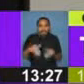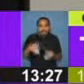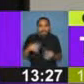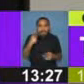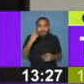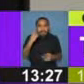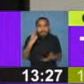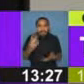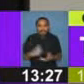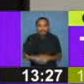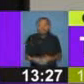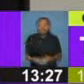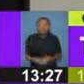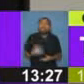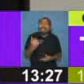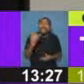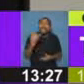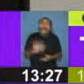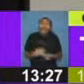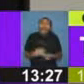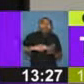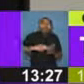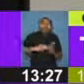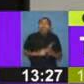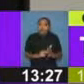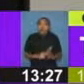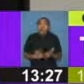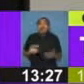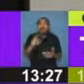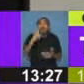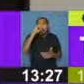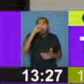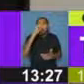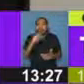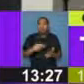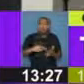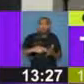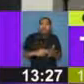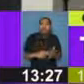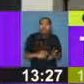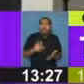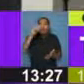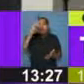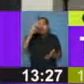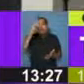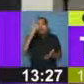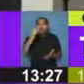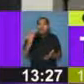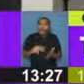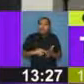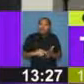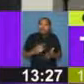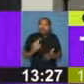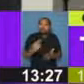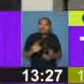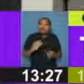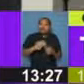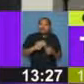fallas que haya en todo pero hay un sistema de la ambulancia se va a terminar el